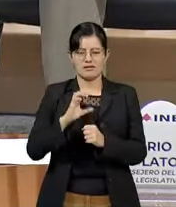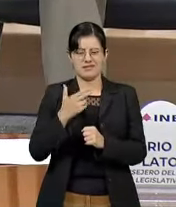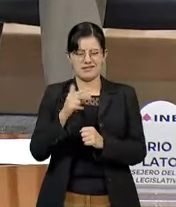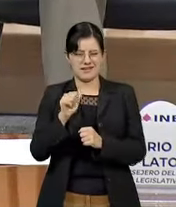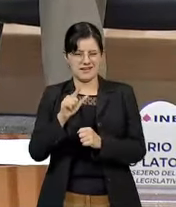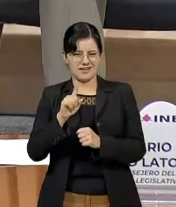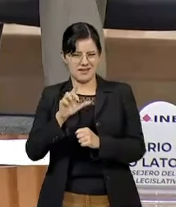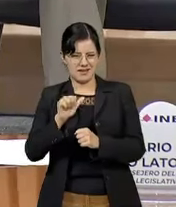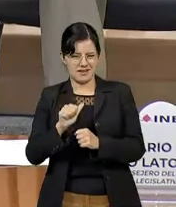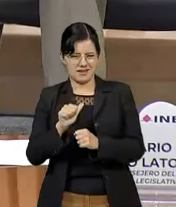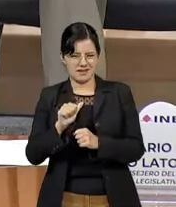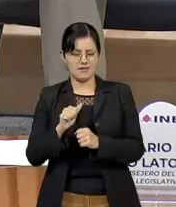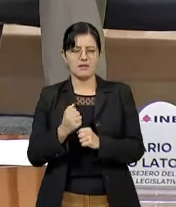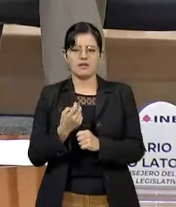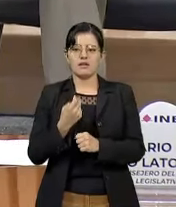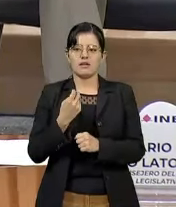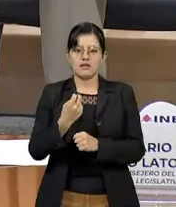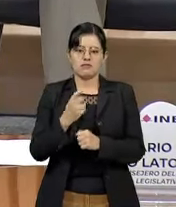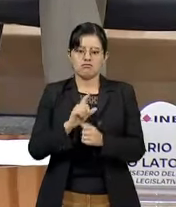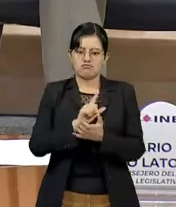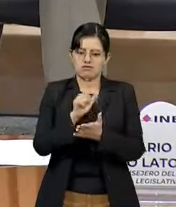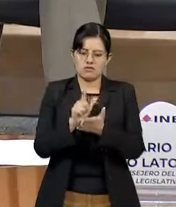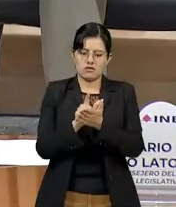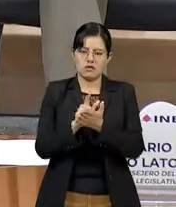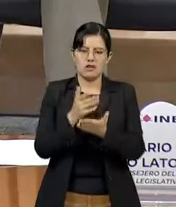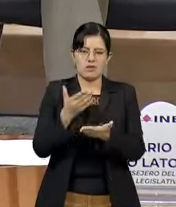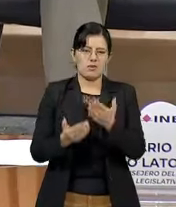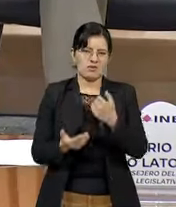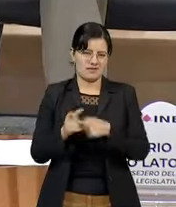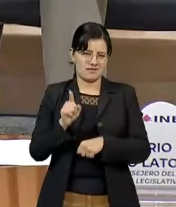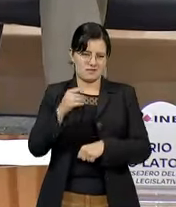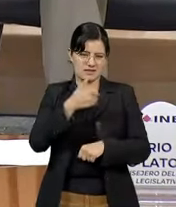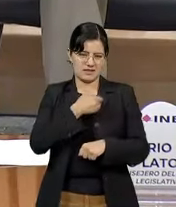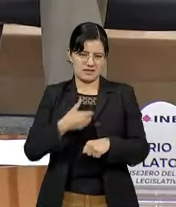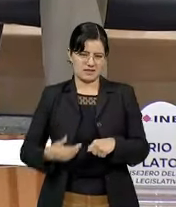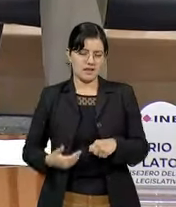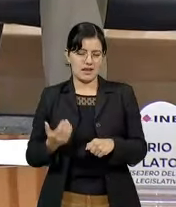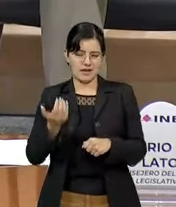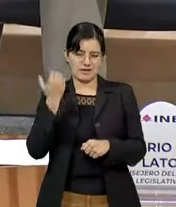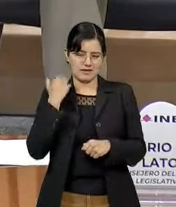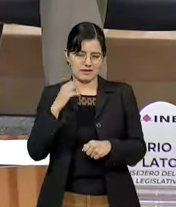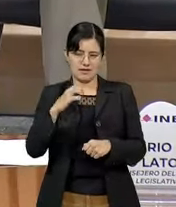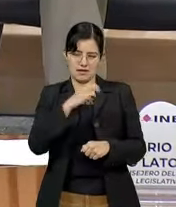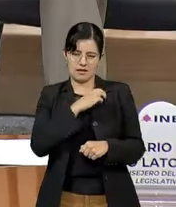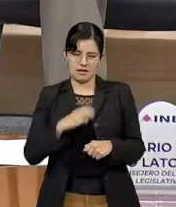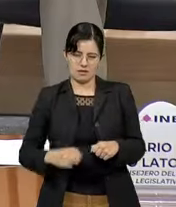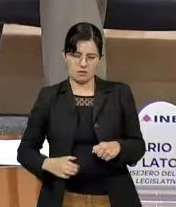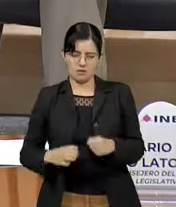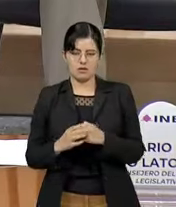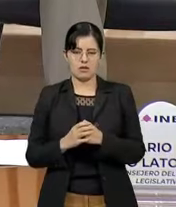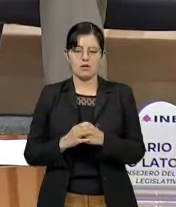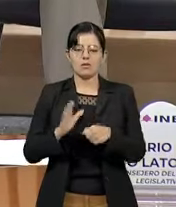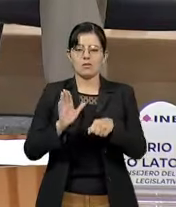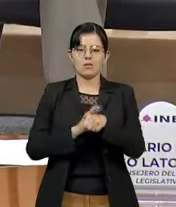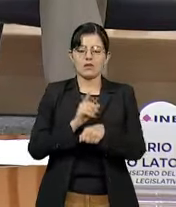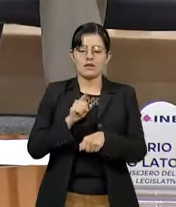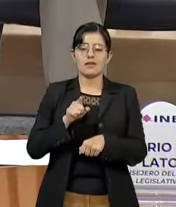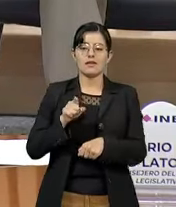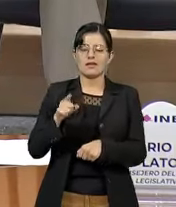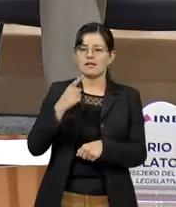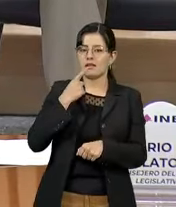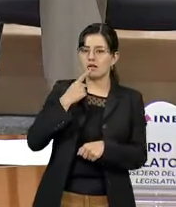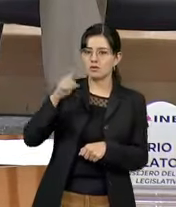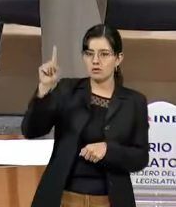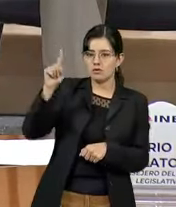reforma que le hicieron al presidente hoy presidente de la república entonces candidato por haberse quejado